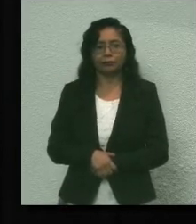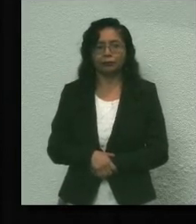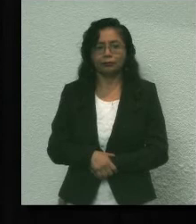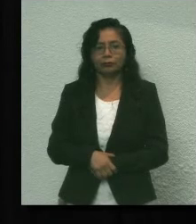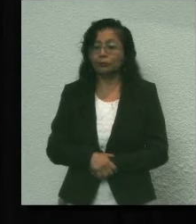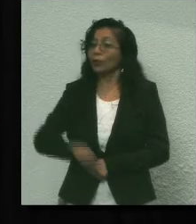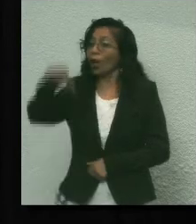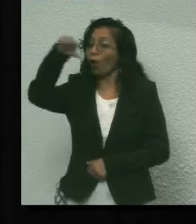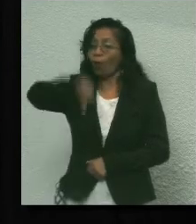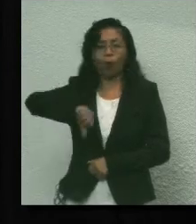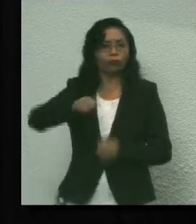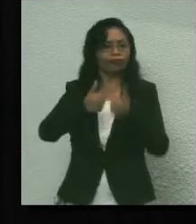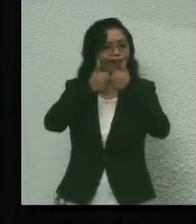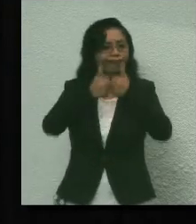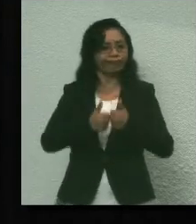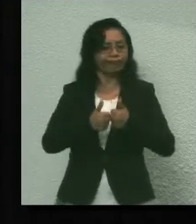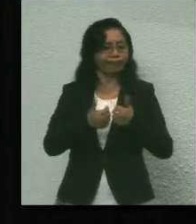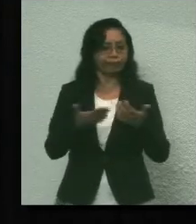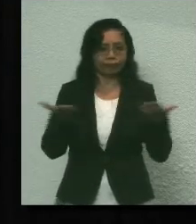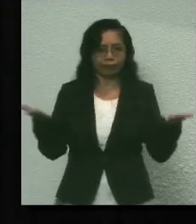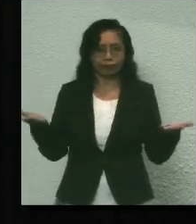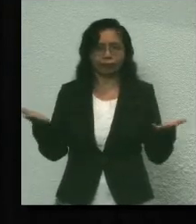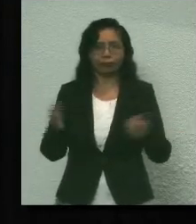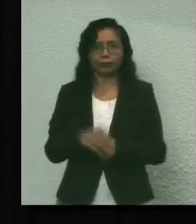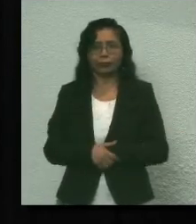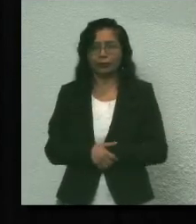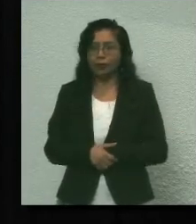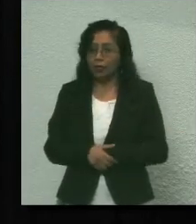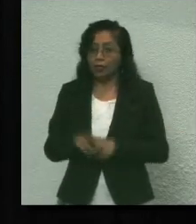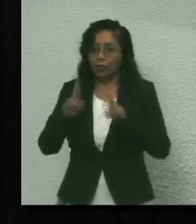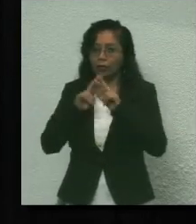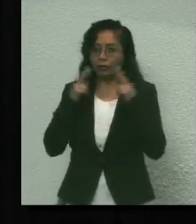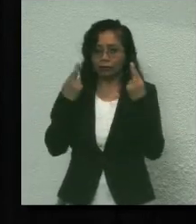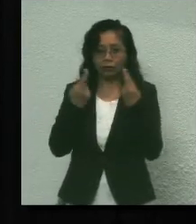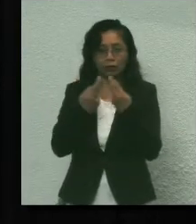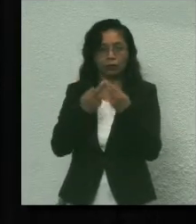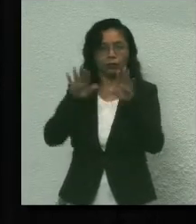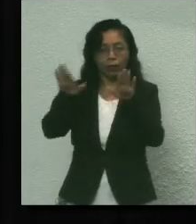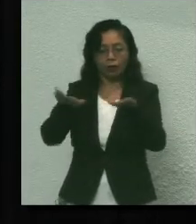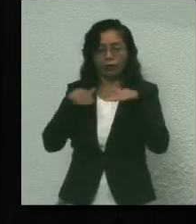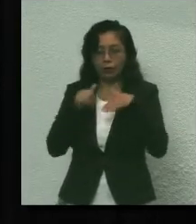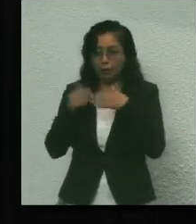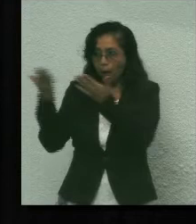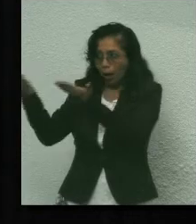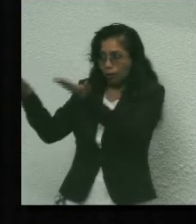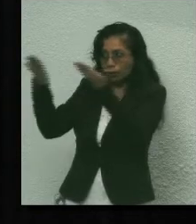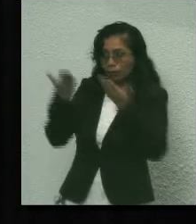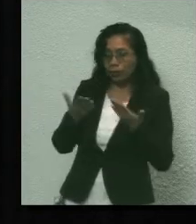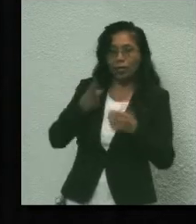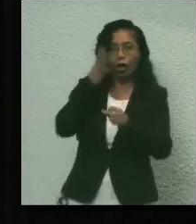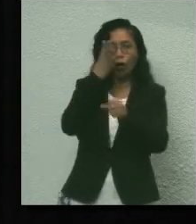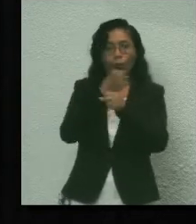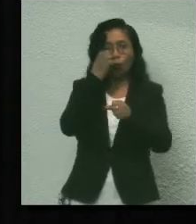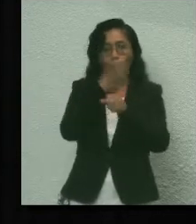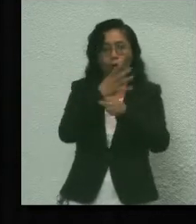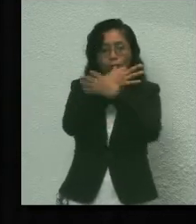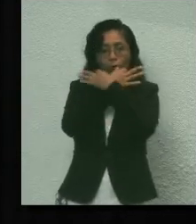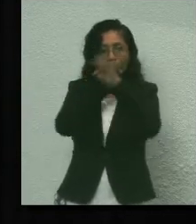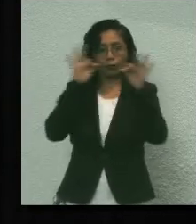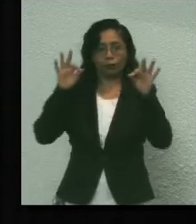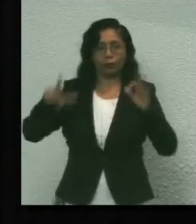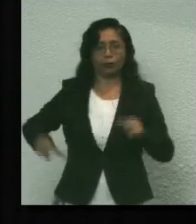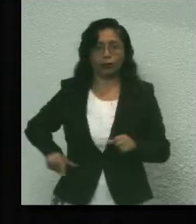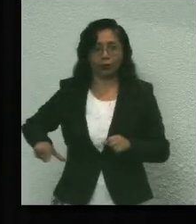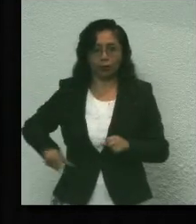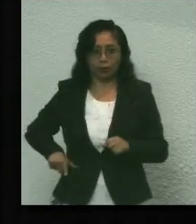hoy estamos aquí en esta sesión solemne para recibir el cuarto informe de gobierno del titular